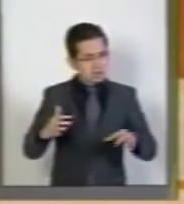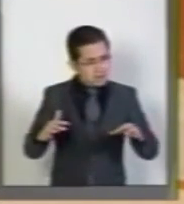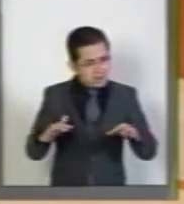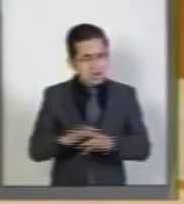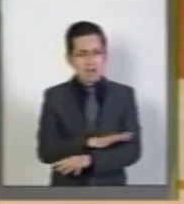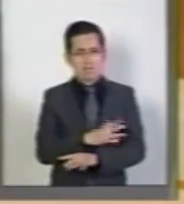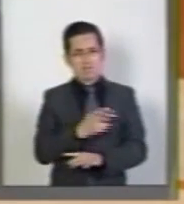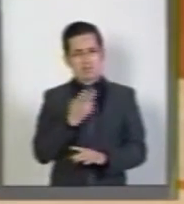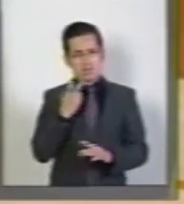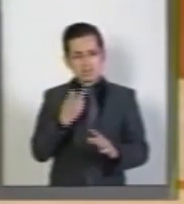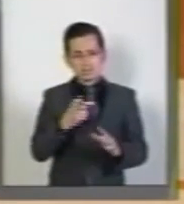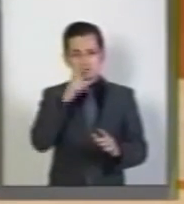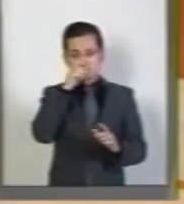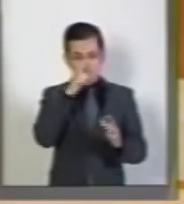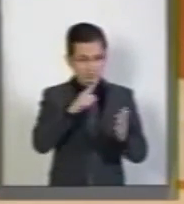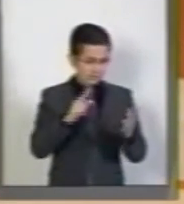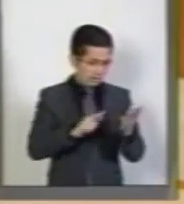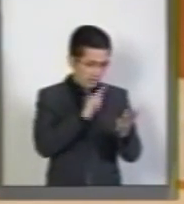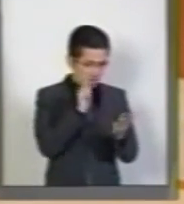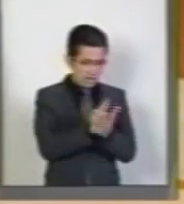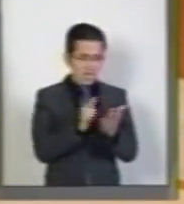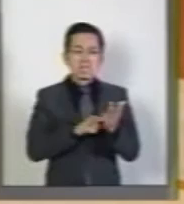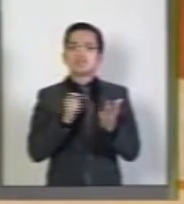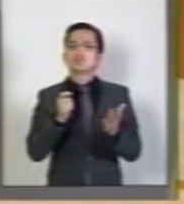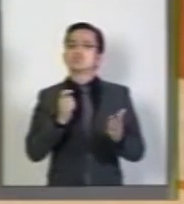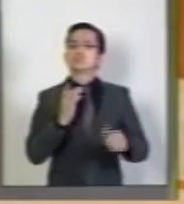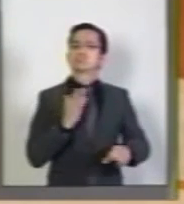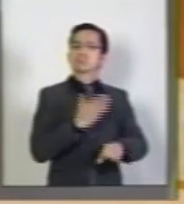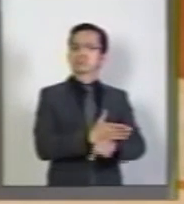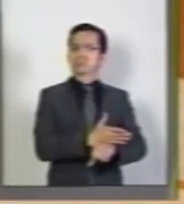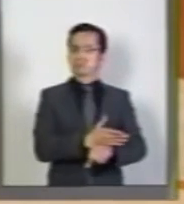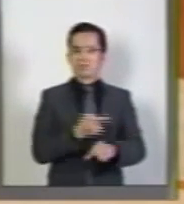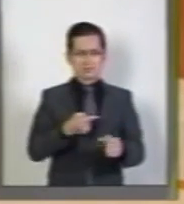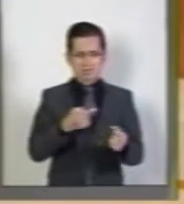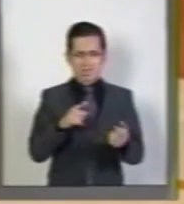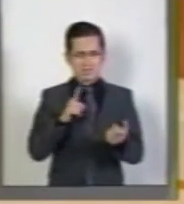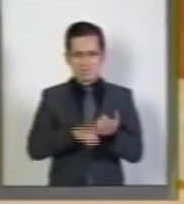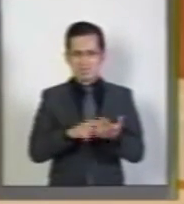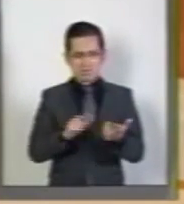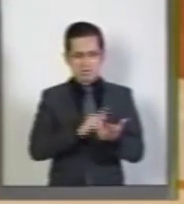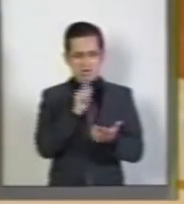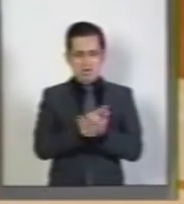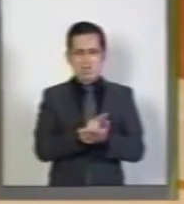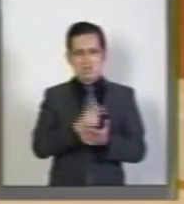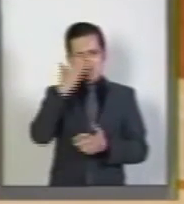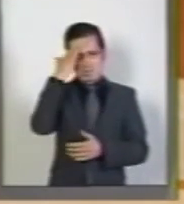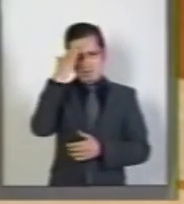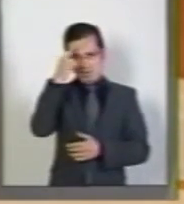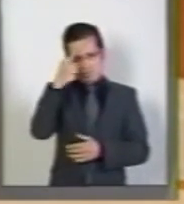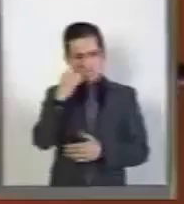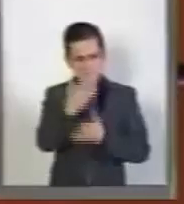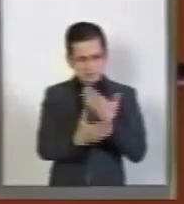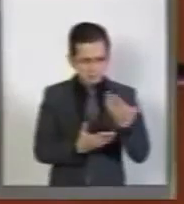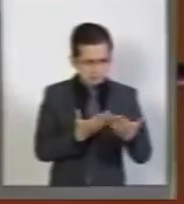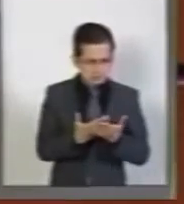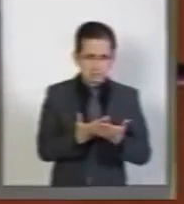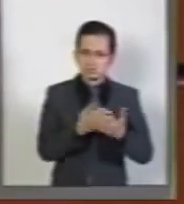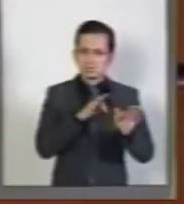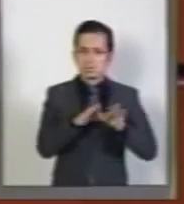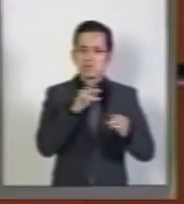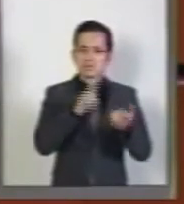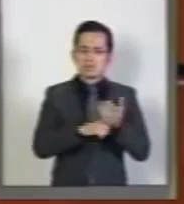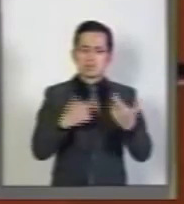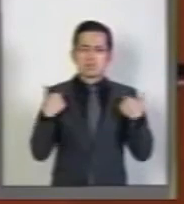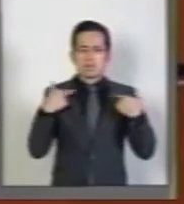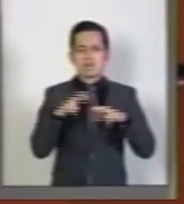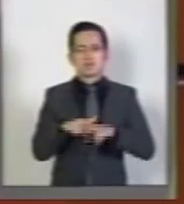carácter punitivo que se expresa en la Ley General del Servicio Profesional Docente, que establece los